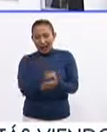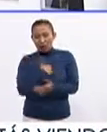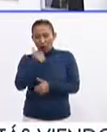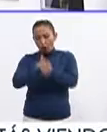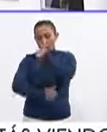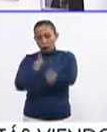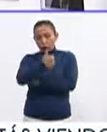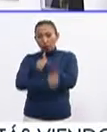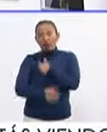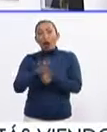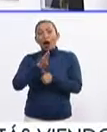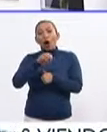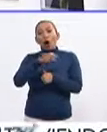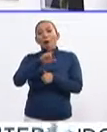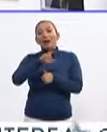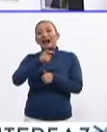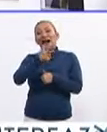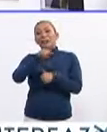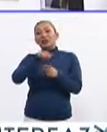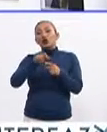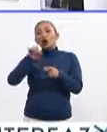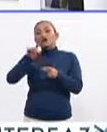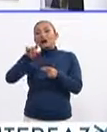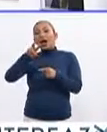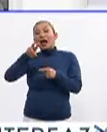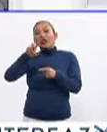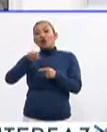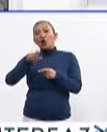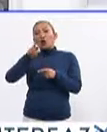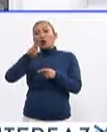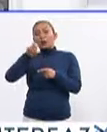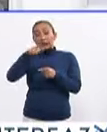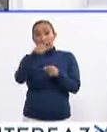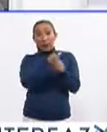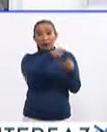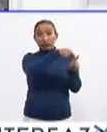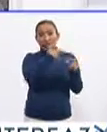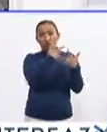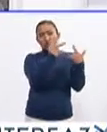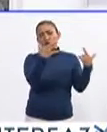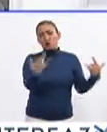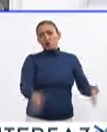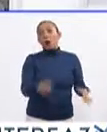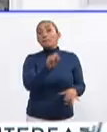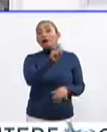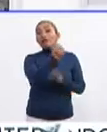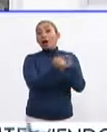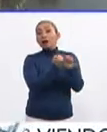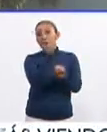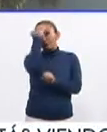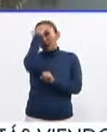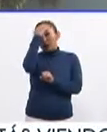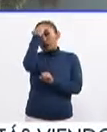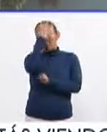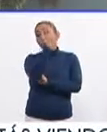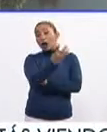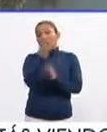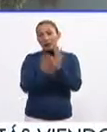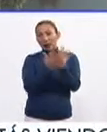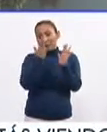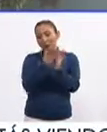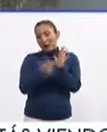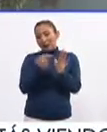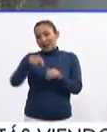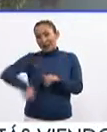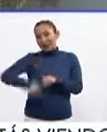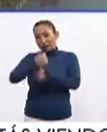ganadores del concurso fueron Omar Gámez y Osvaldo Ruiz. El primero cuenta con una trayectoria de 20 años, con 4